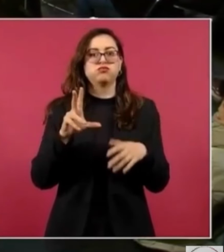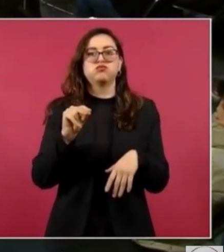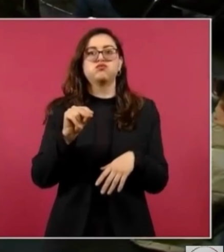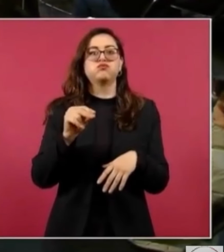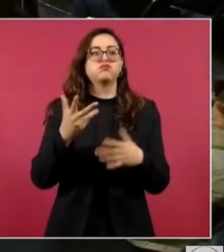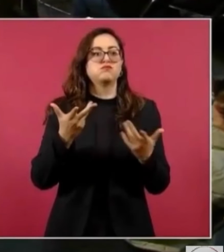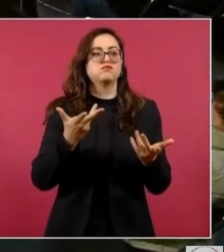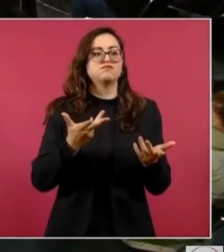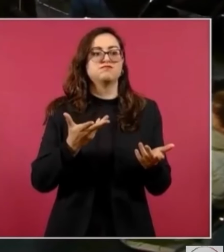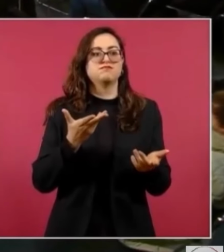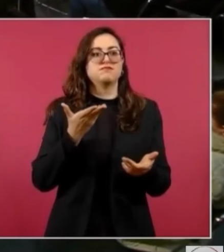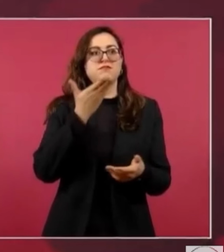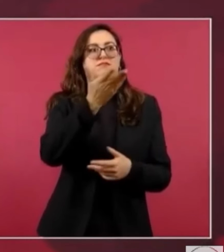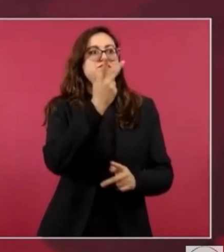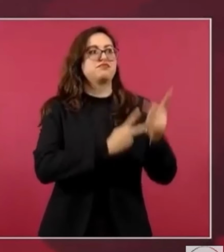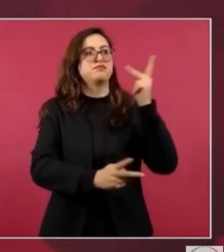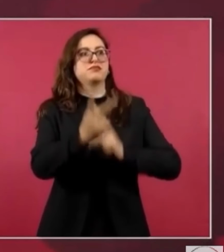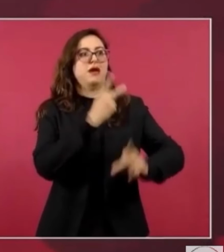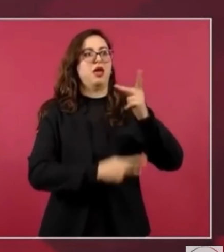2 empresas extranjeras,